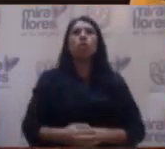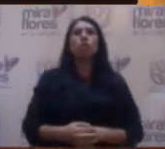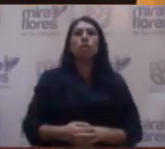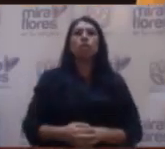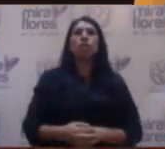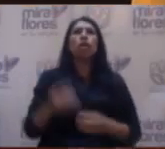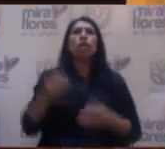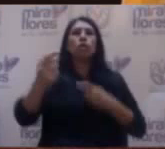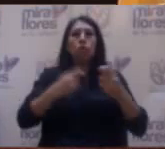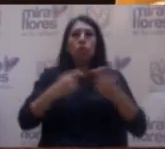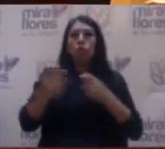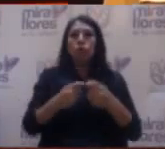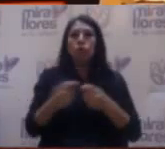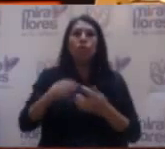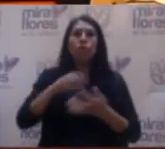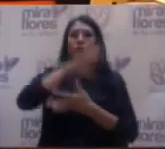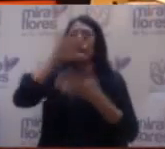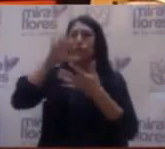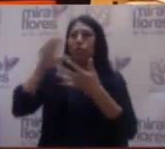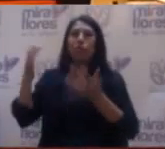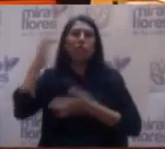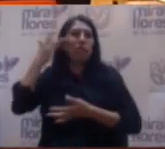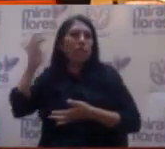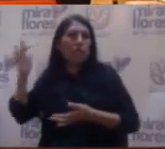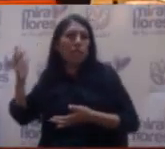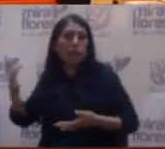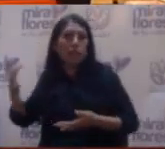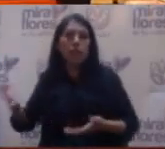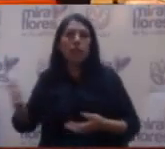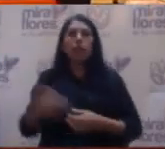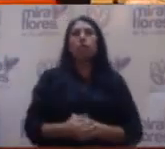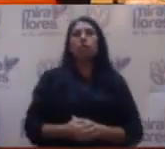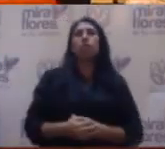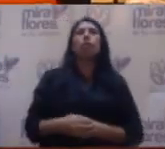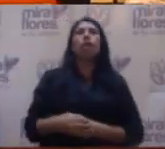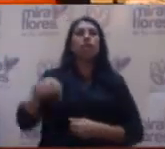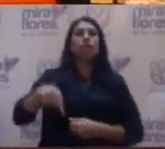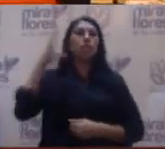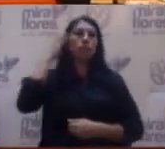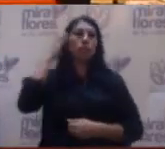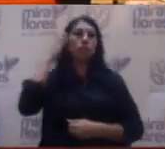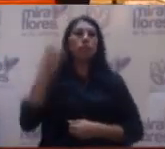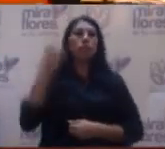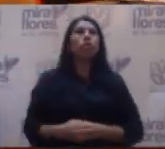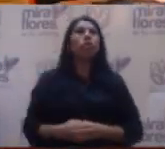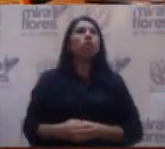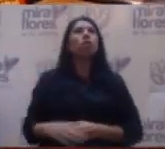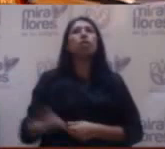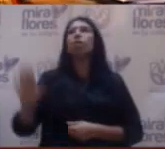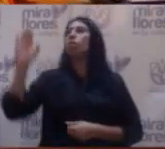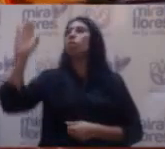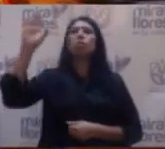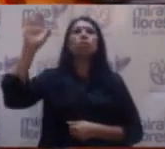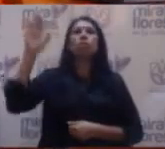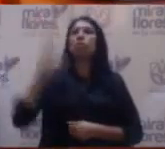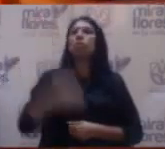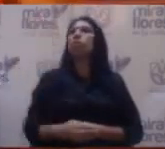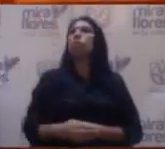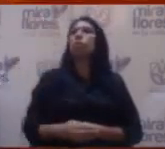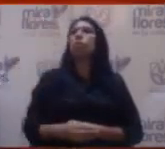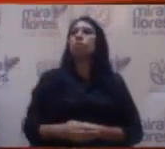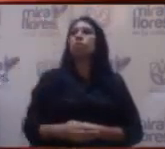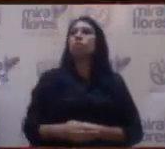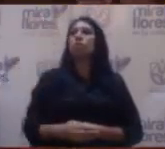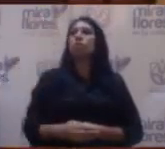de la contaminación sonora y de vibraciones en el distrito de Miraflores. Ofrezco el uso de la palabra.